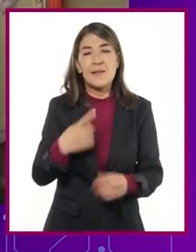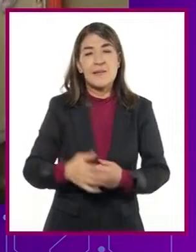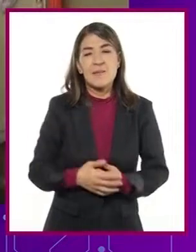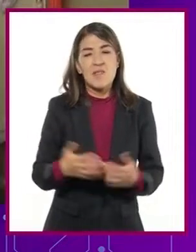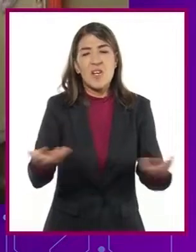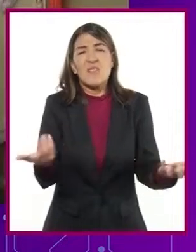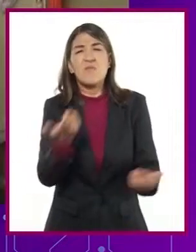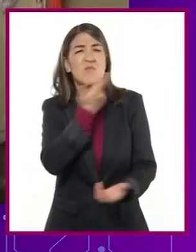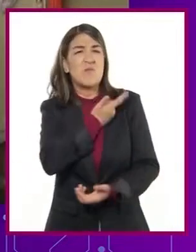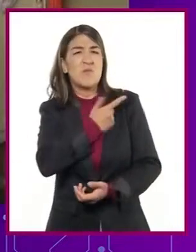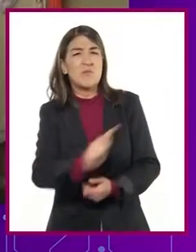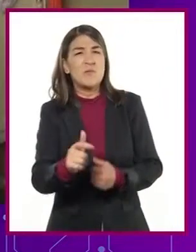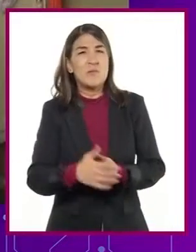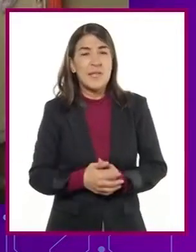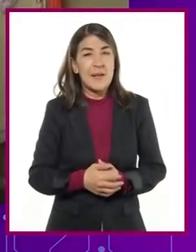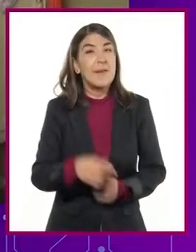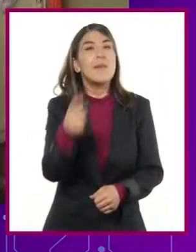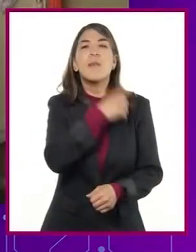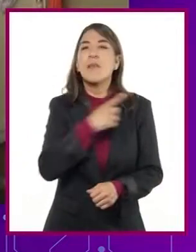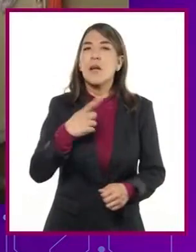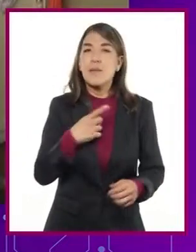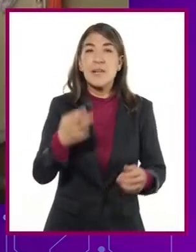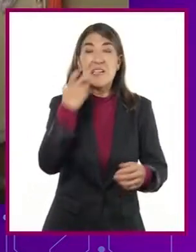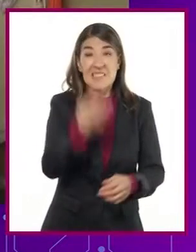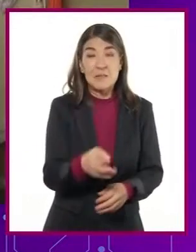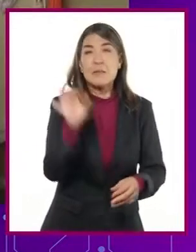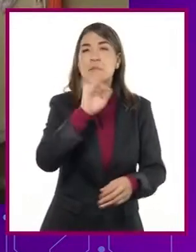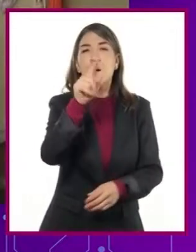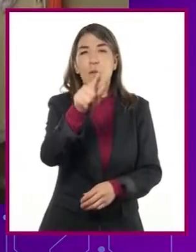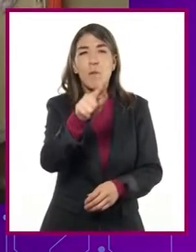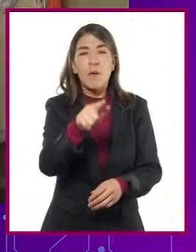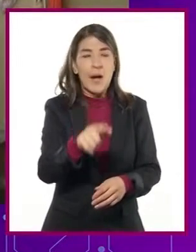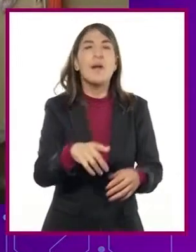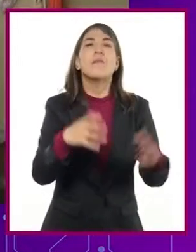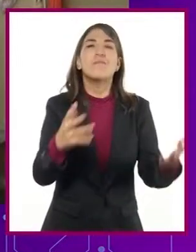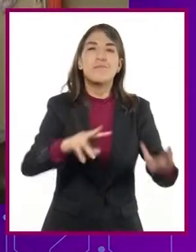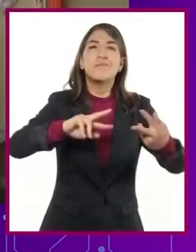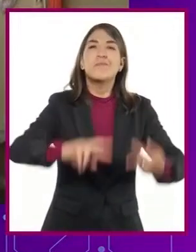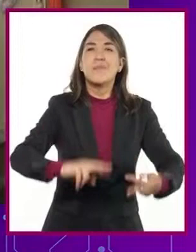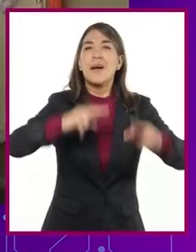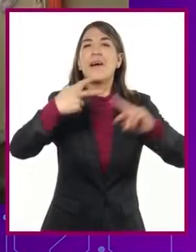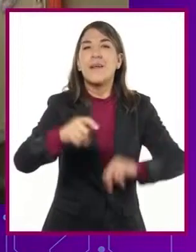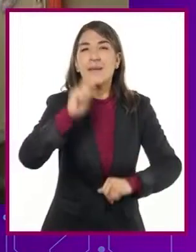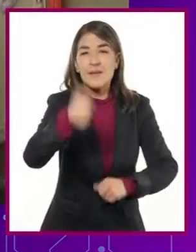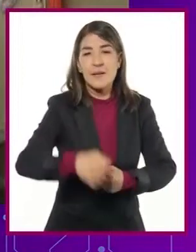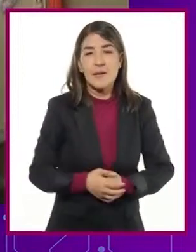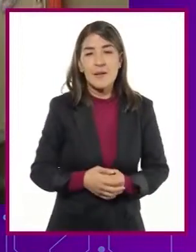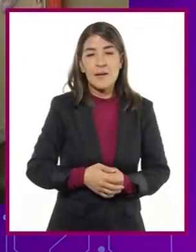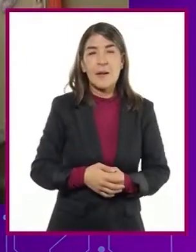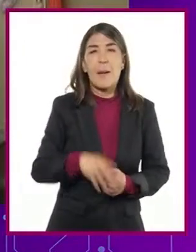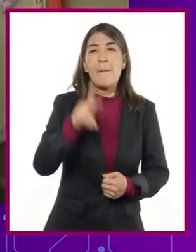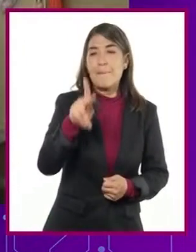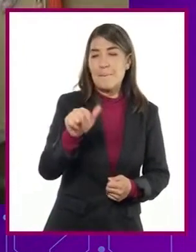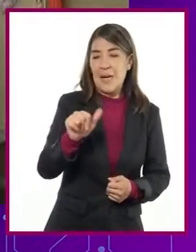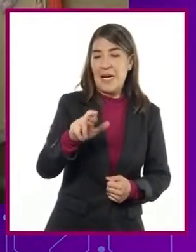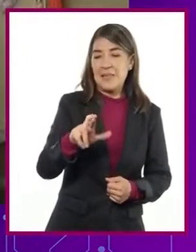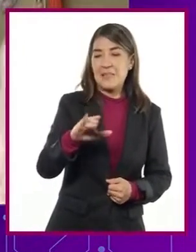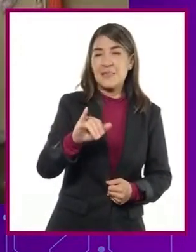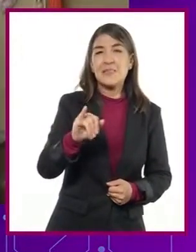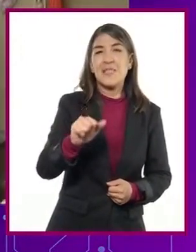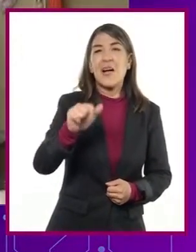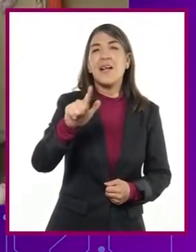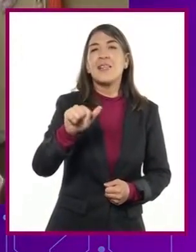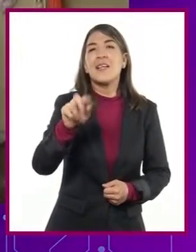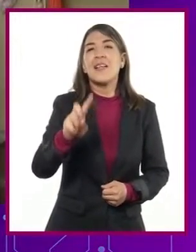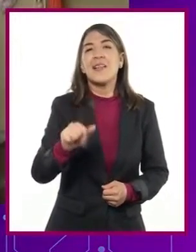nos disguste. Porque hacer esto sería caer en lo contrario, que sería en la parcialidad y no